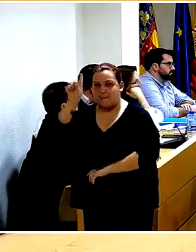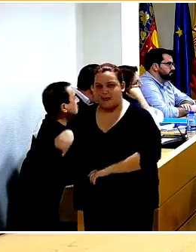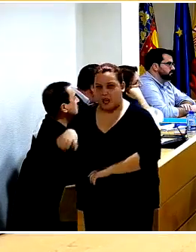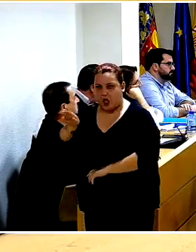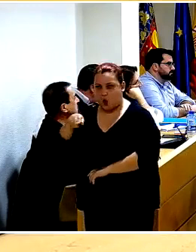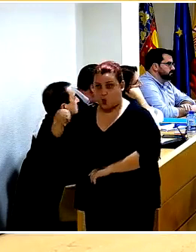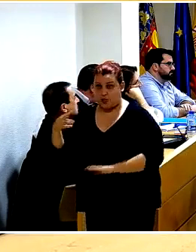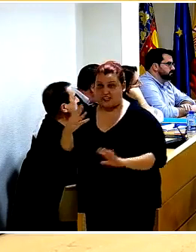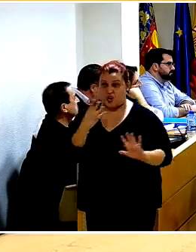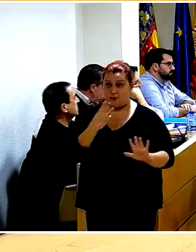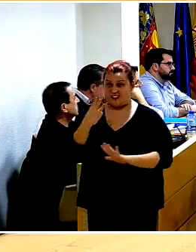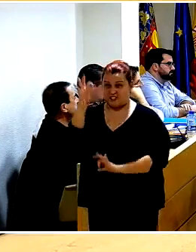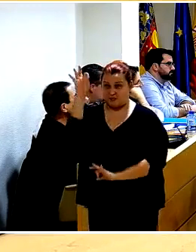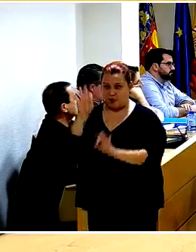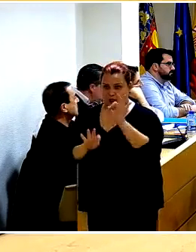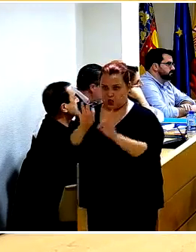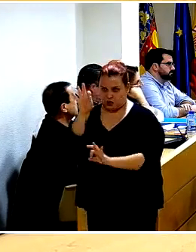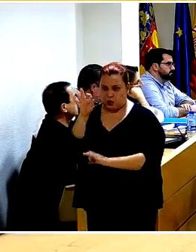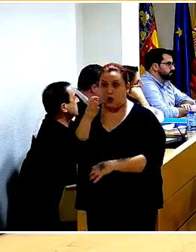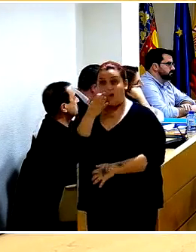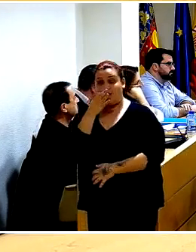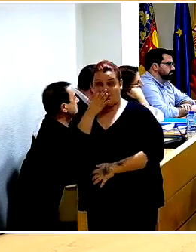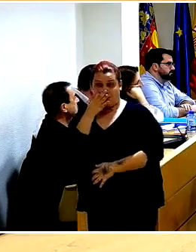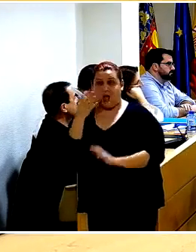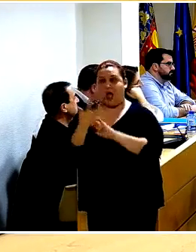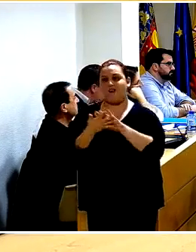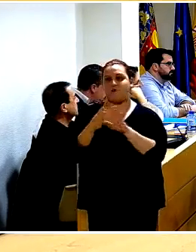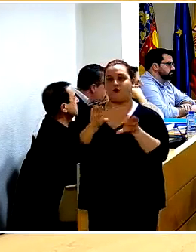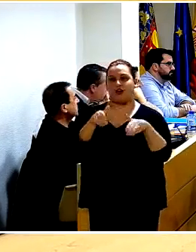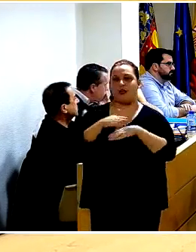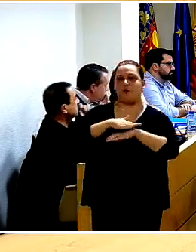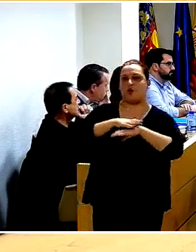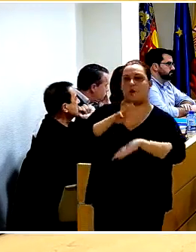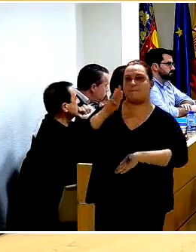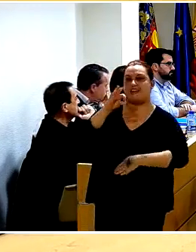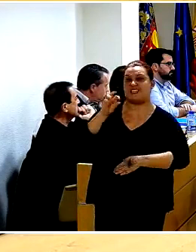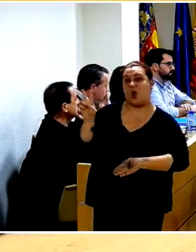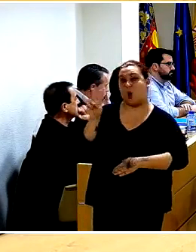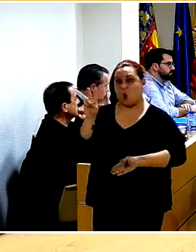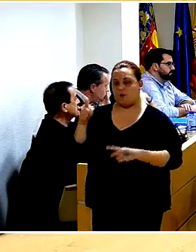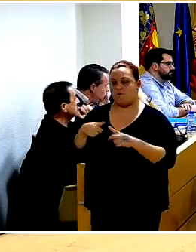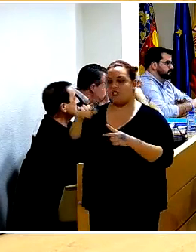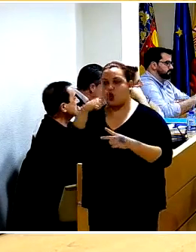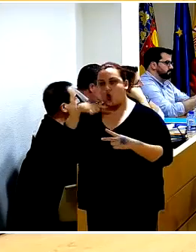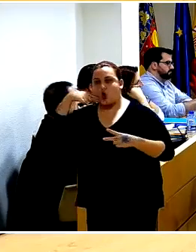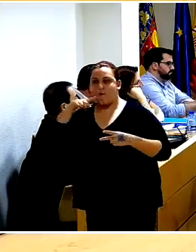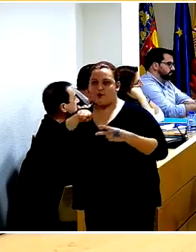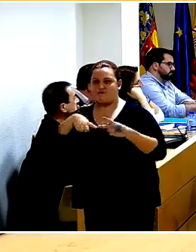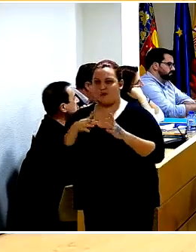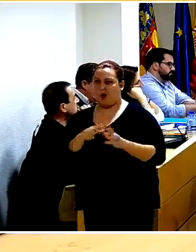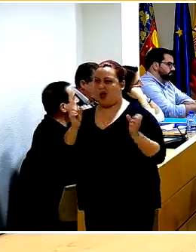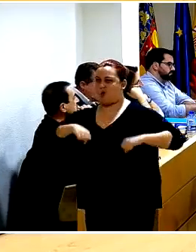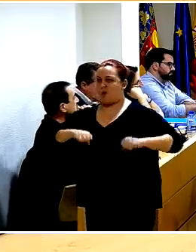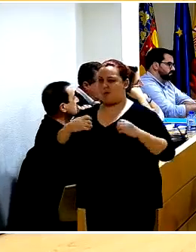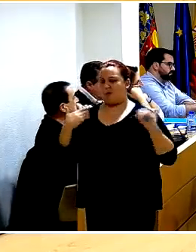93% que en términos porcentuales utiliza el equipo de gobierno PSPB Compromís para sacar pecho, estamos hablando de que efectivamente en el